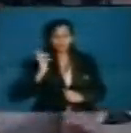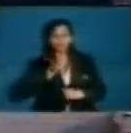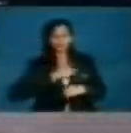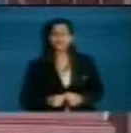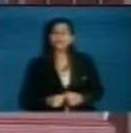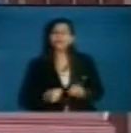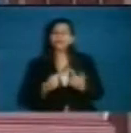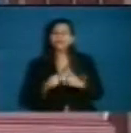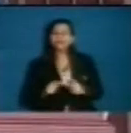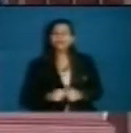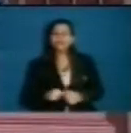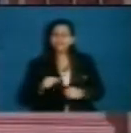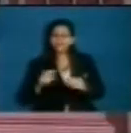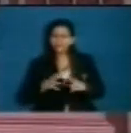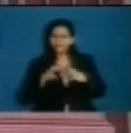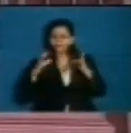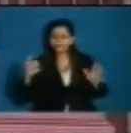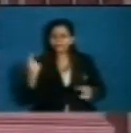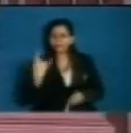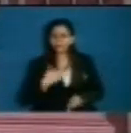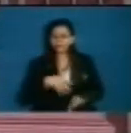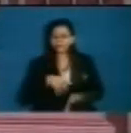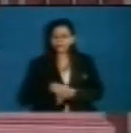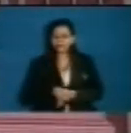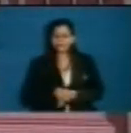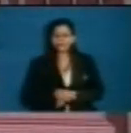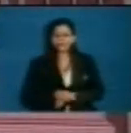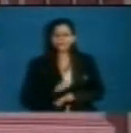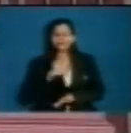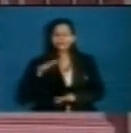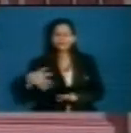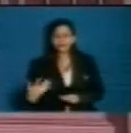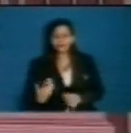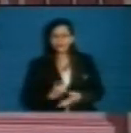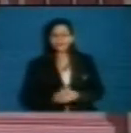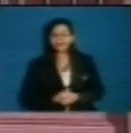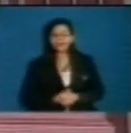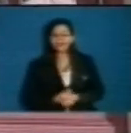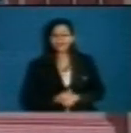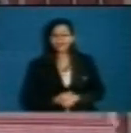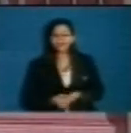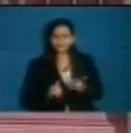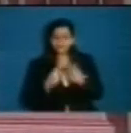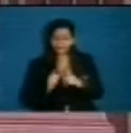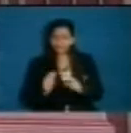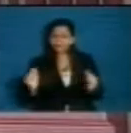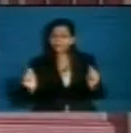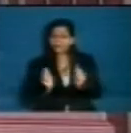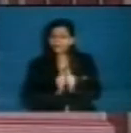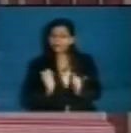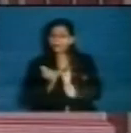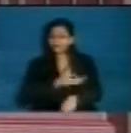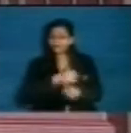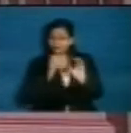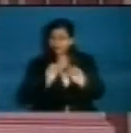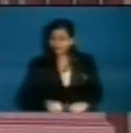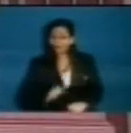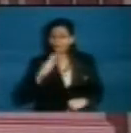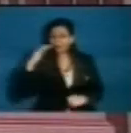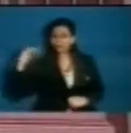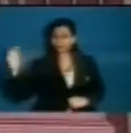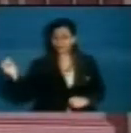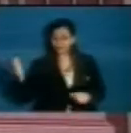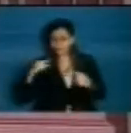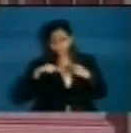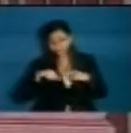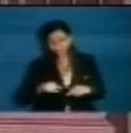depositamos grandes esperanzas para que nos ayuden y juntos podamos llevar a este país